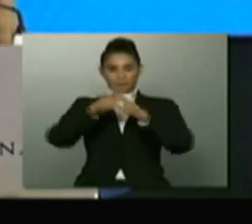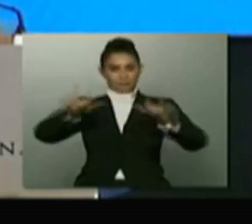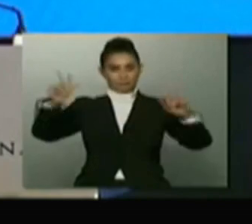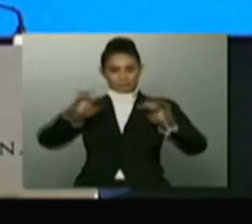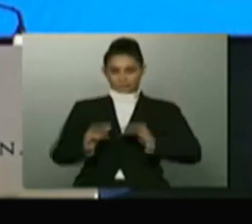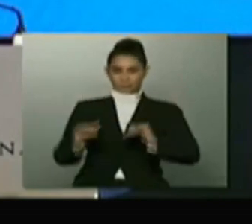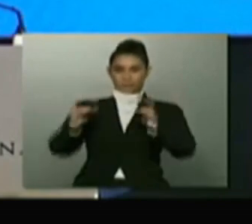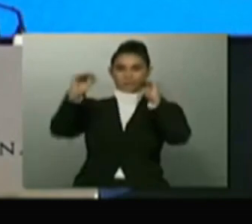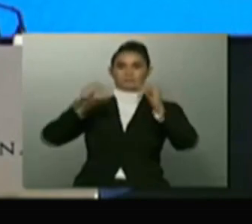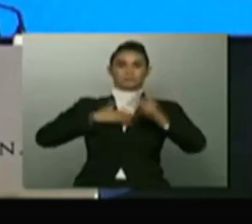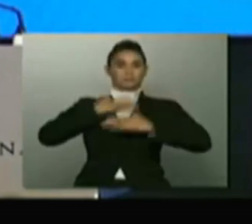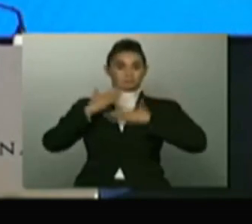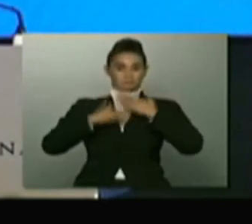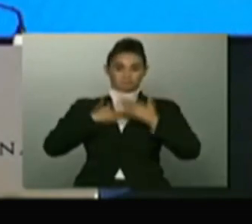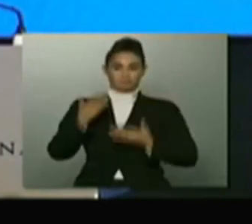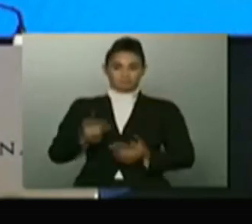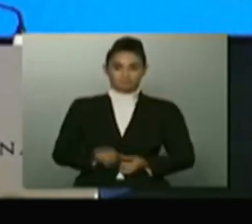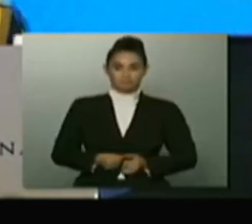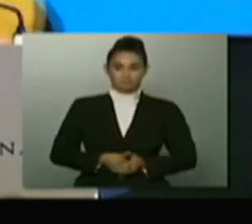creciendo contentas